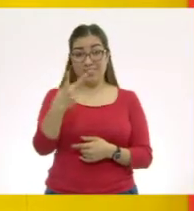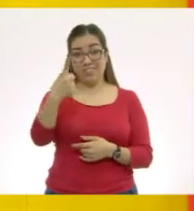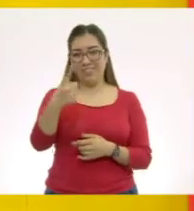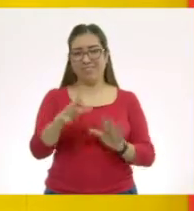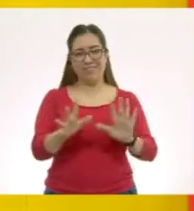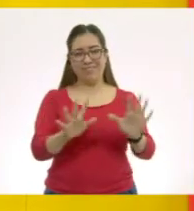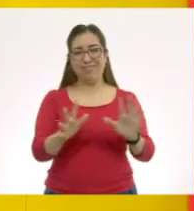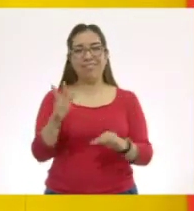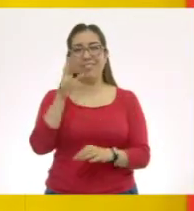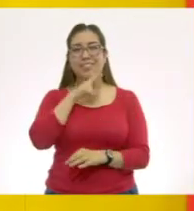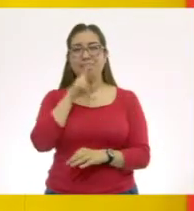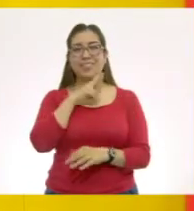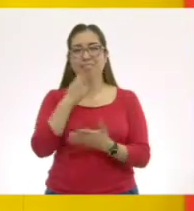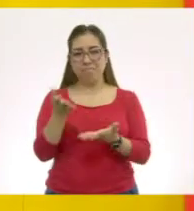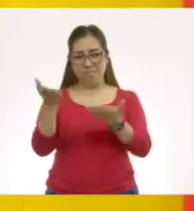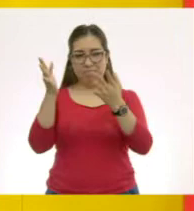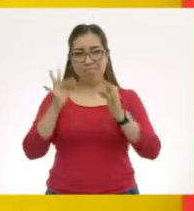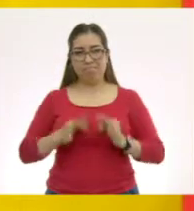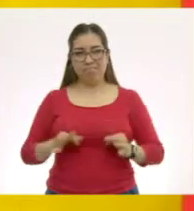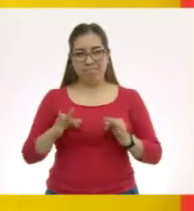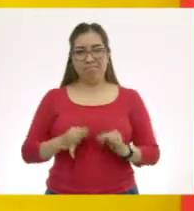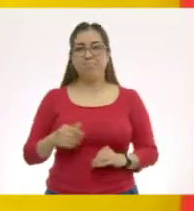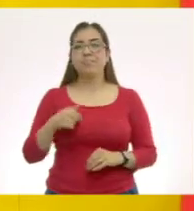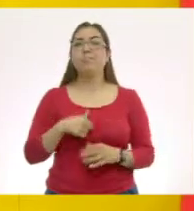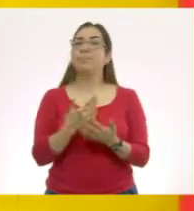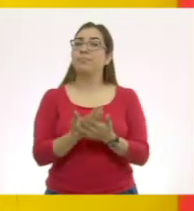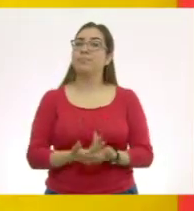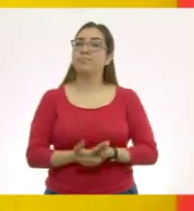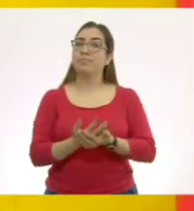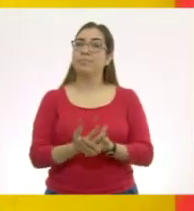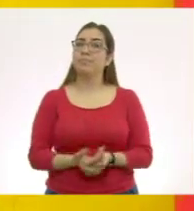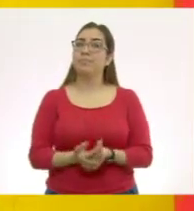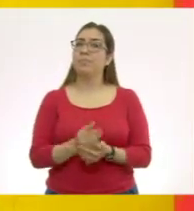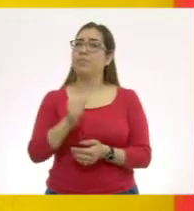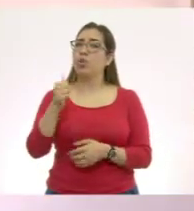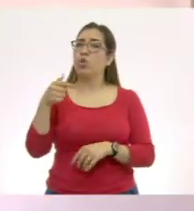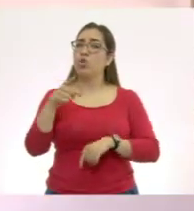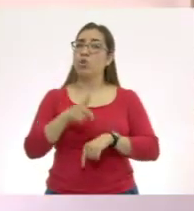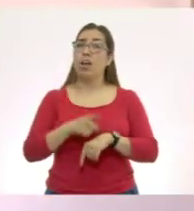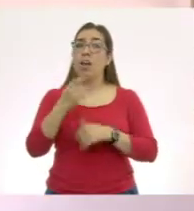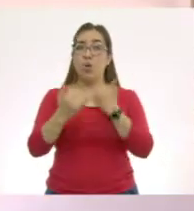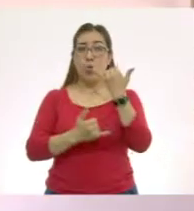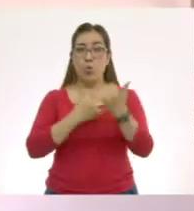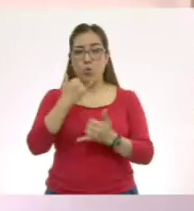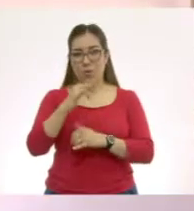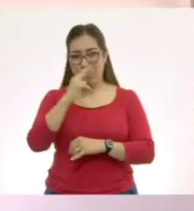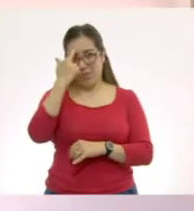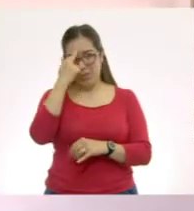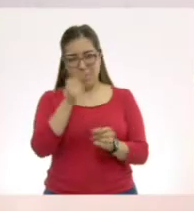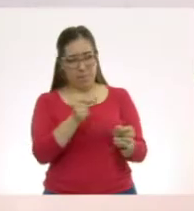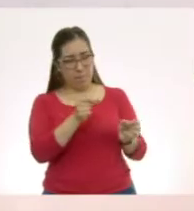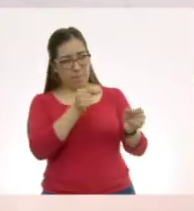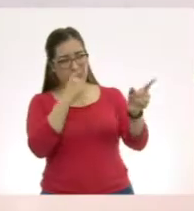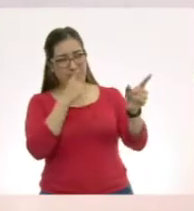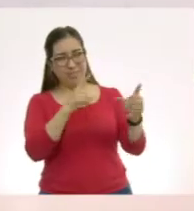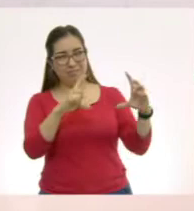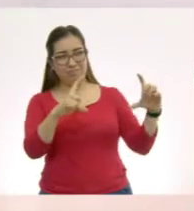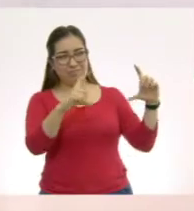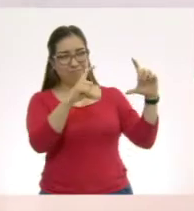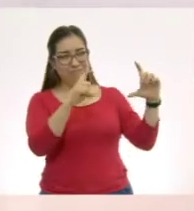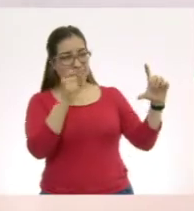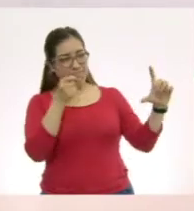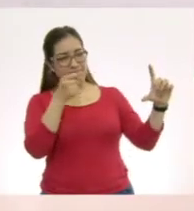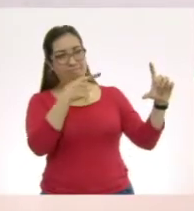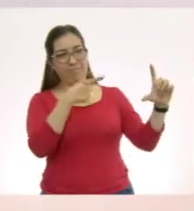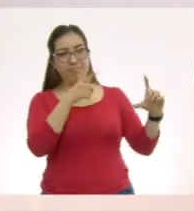No es cierto, vayan por él tranquilamente. Aquí estamos para ustedes. La vez pasada jugamos al tiro al blanco, ¿verdad, maestra? Así es. ¿Y ahora a qué vamos a